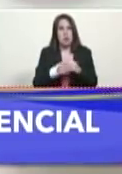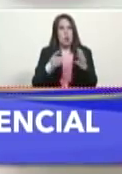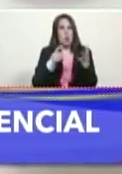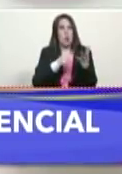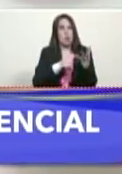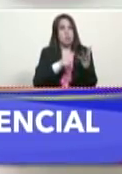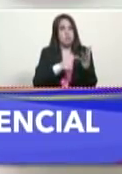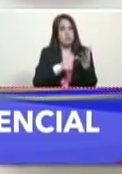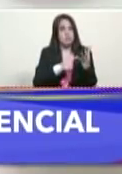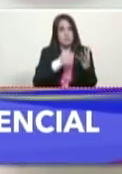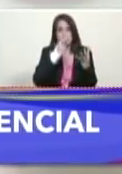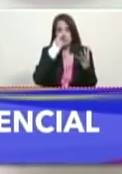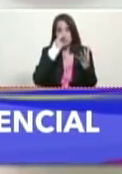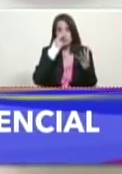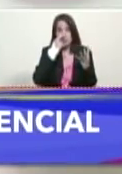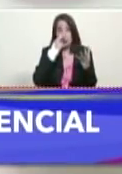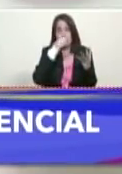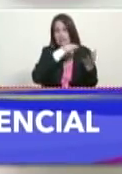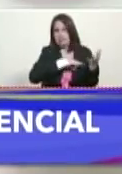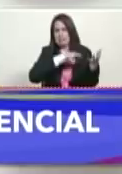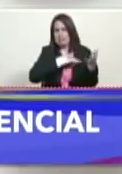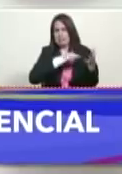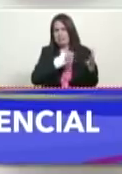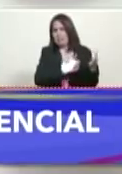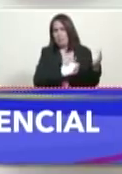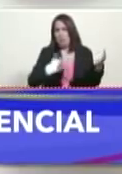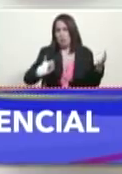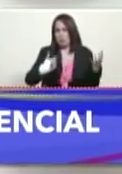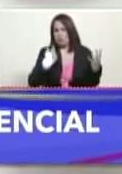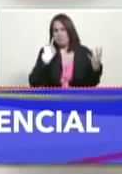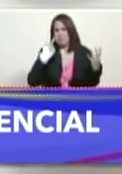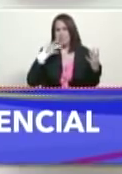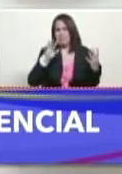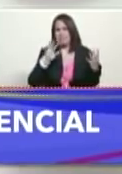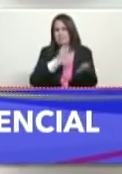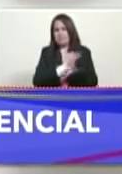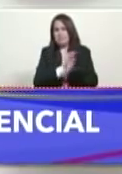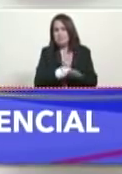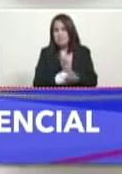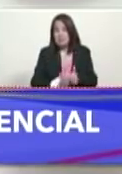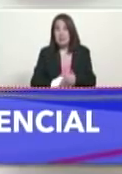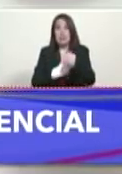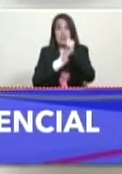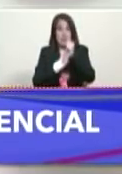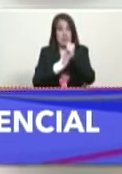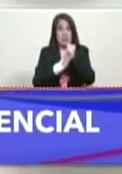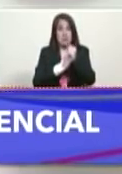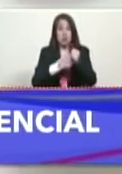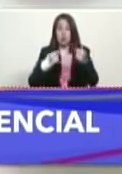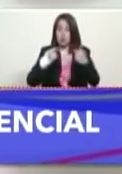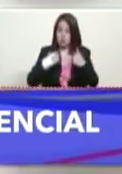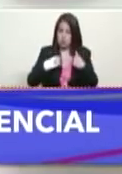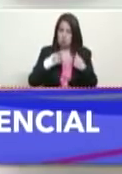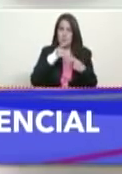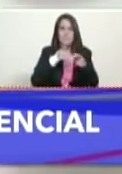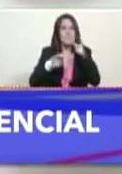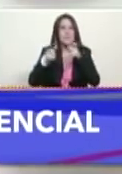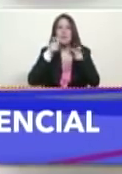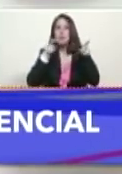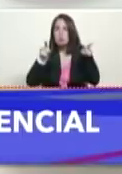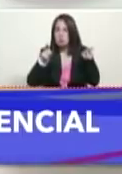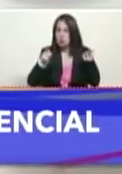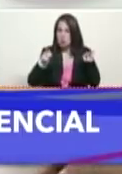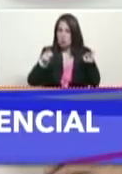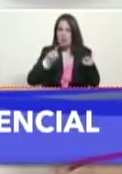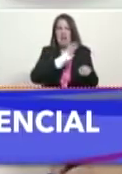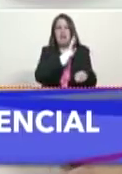Señores de la ya desaparecida MUT, líderes, yo les pregunto, ¿cuál es la estrategia de poder